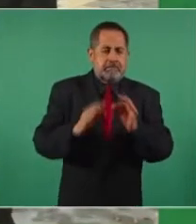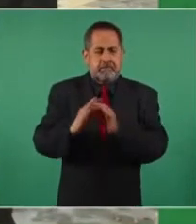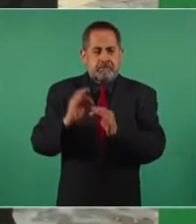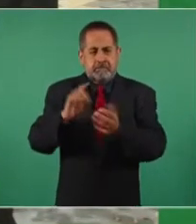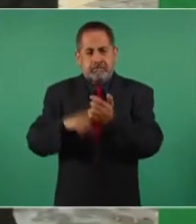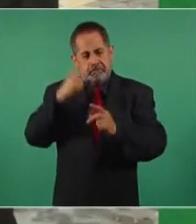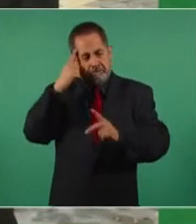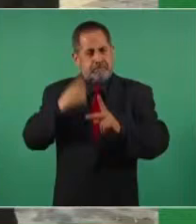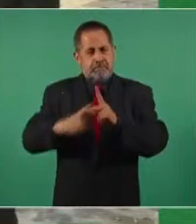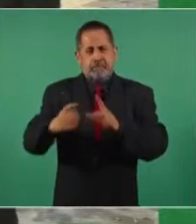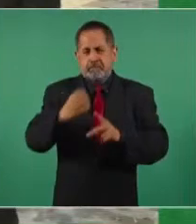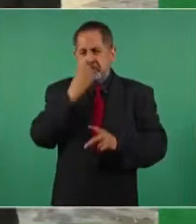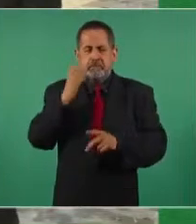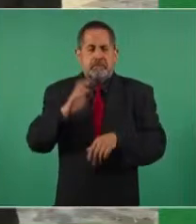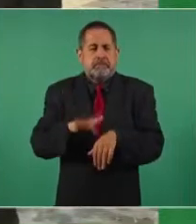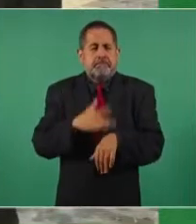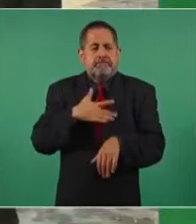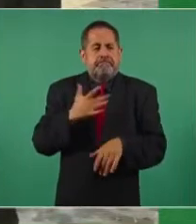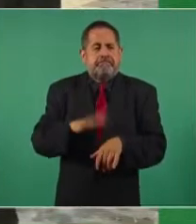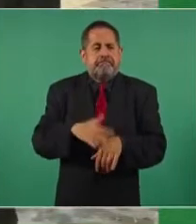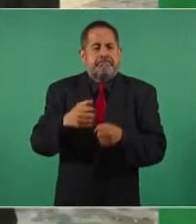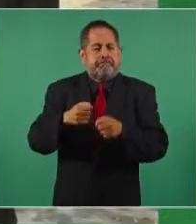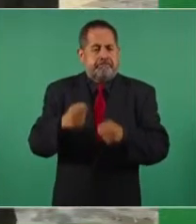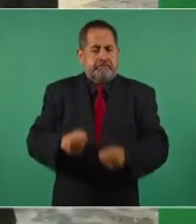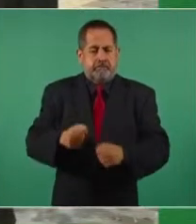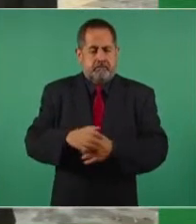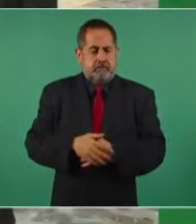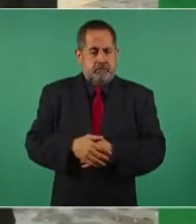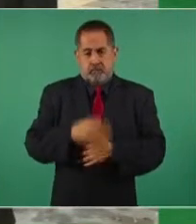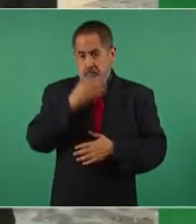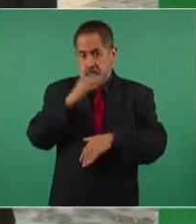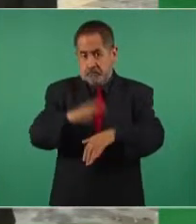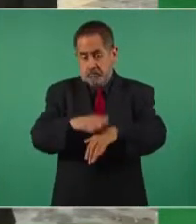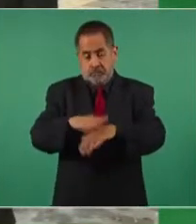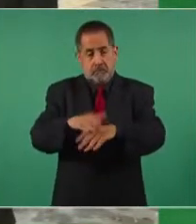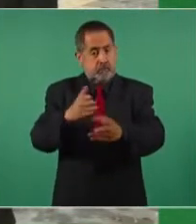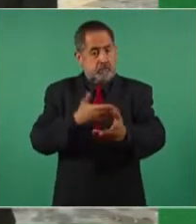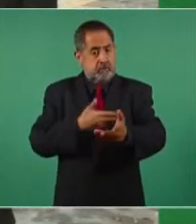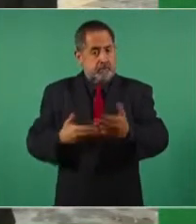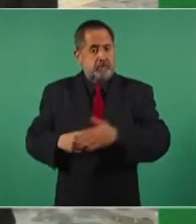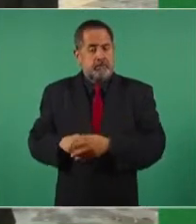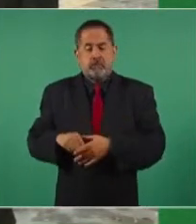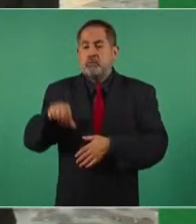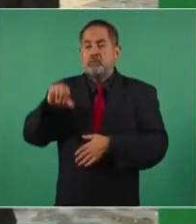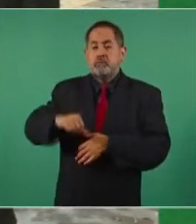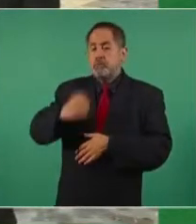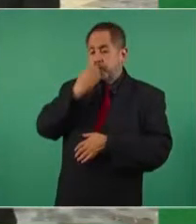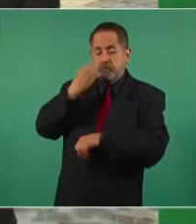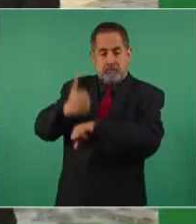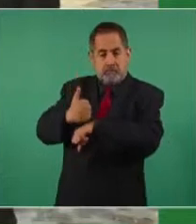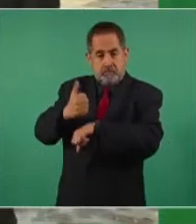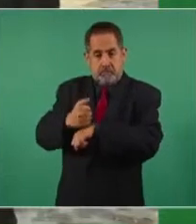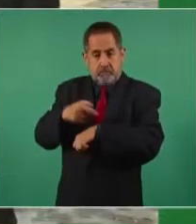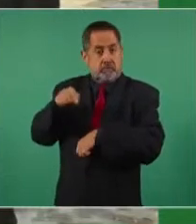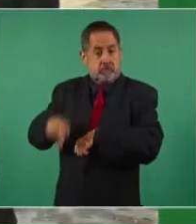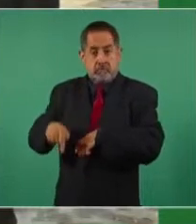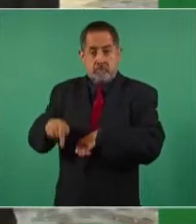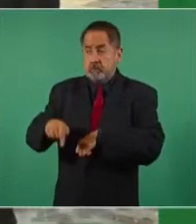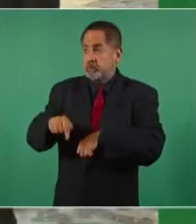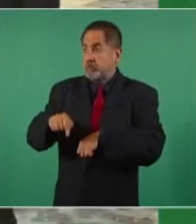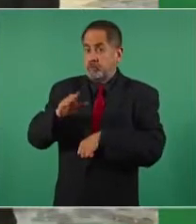clases de manera segura quisiera decirles y el presidente de esta escuela primaria pues es una de las más